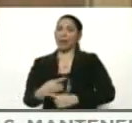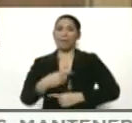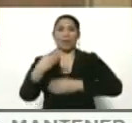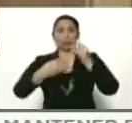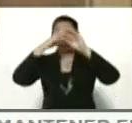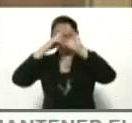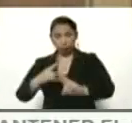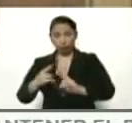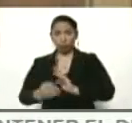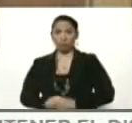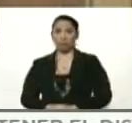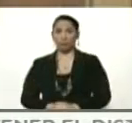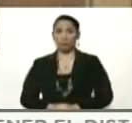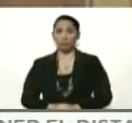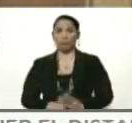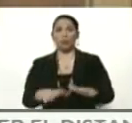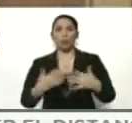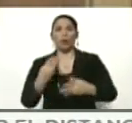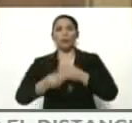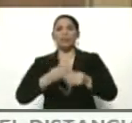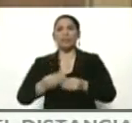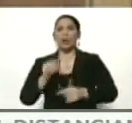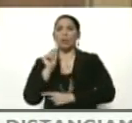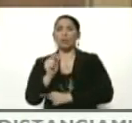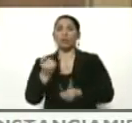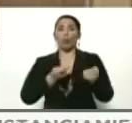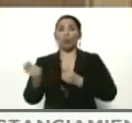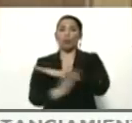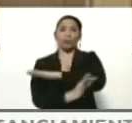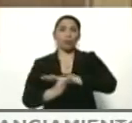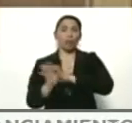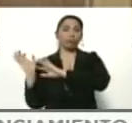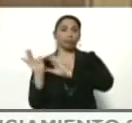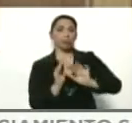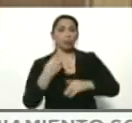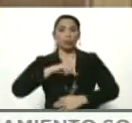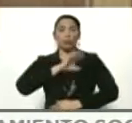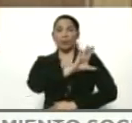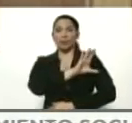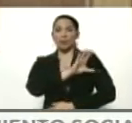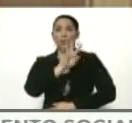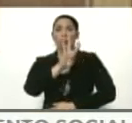cabalidad. Desde que se instalaron estos puestos, ya han regresado a nuestra patria